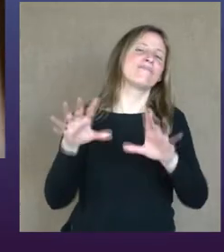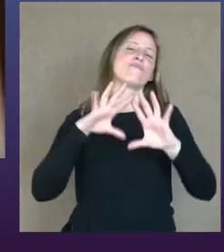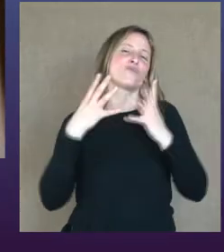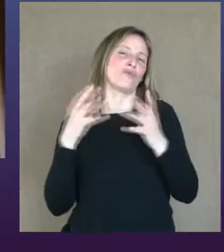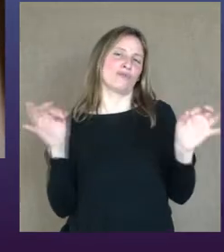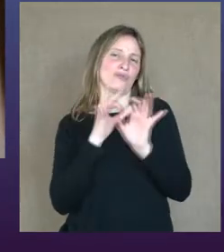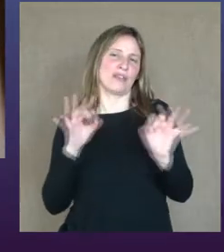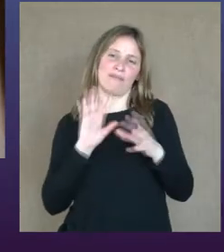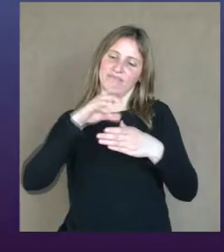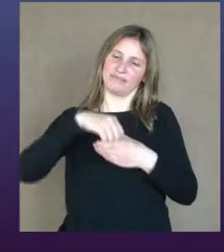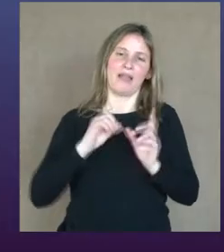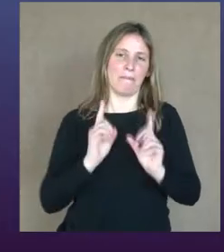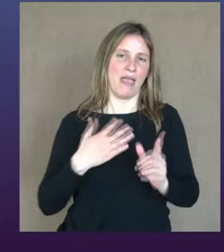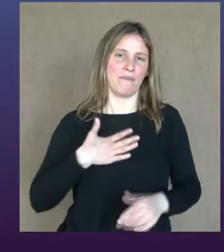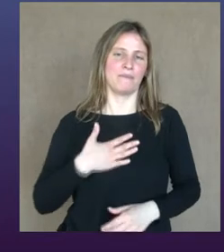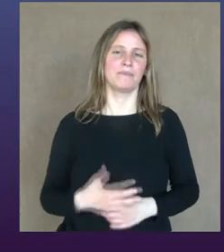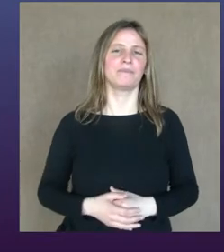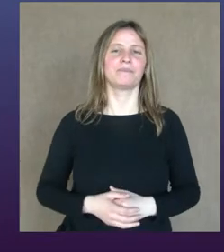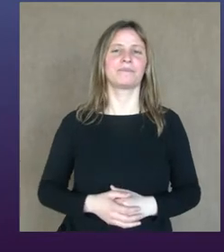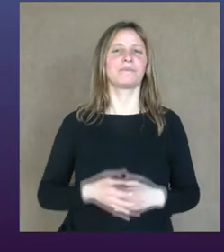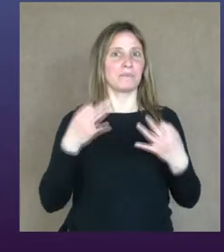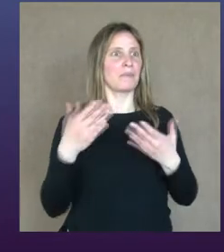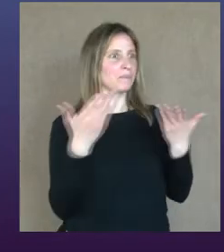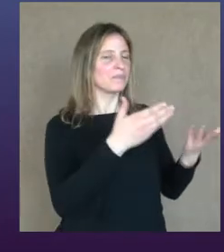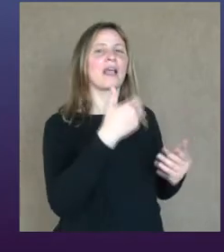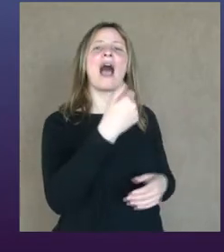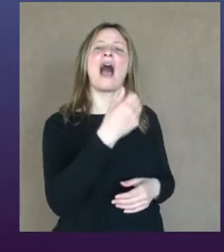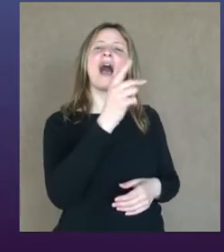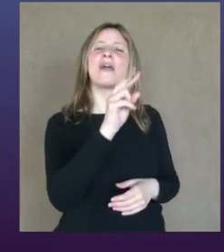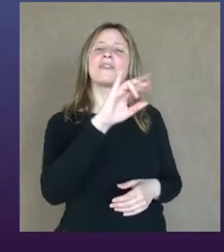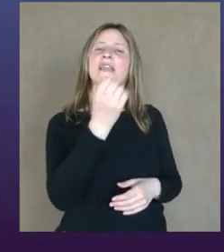en el mundo de la música. Bien. ¿Adriana?